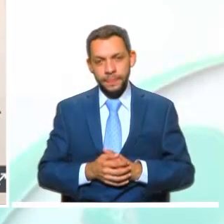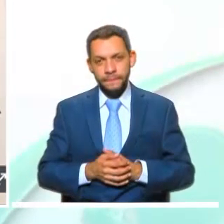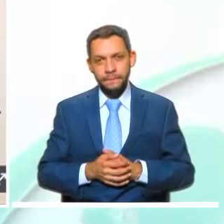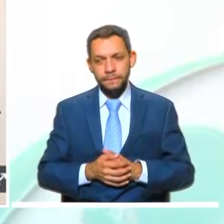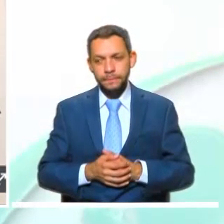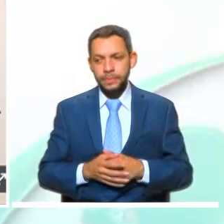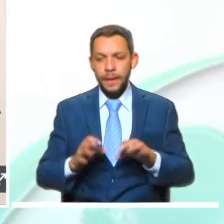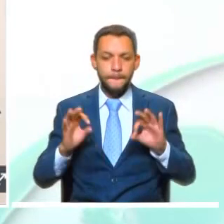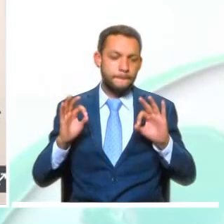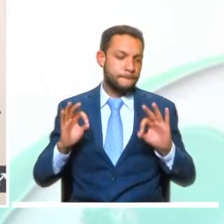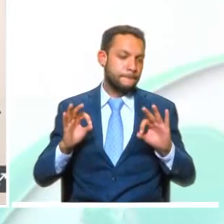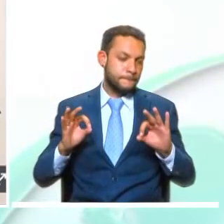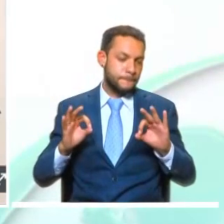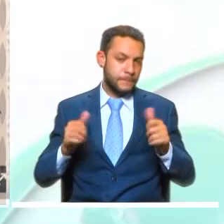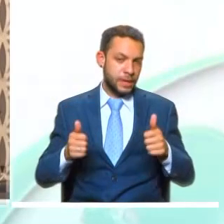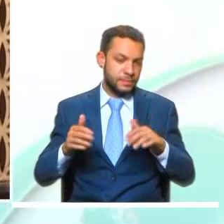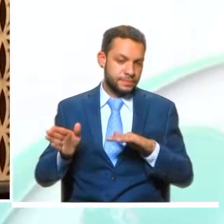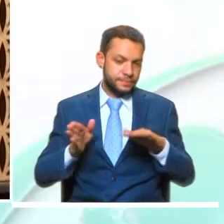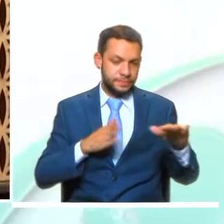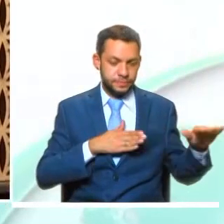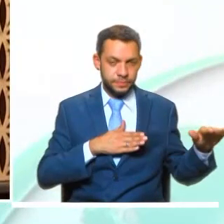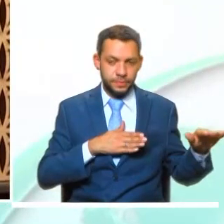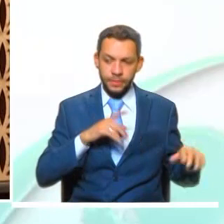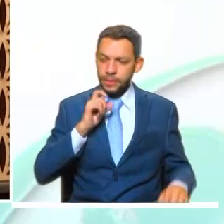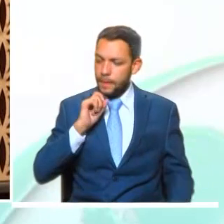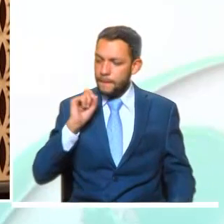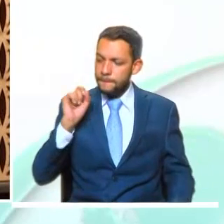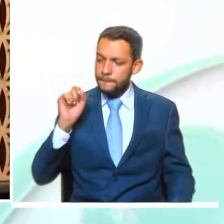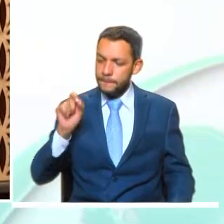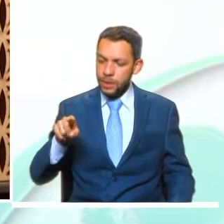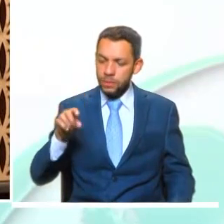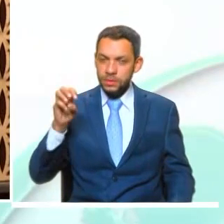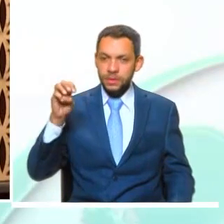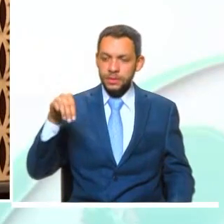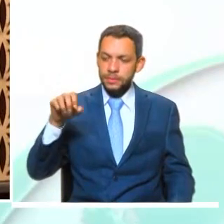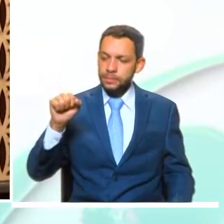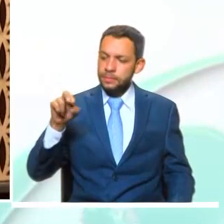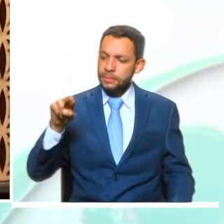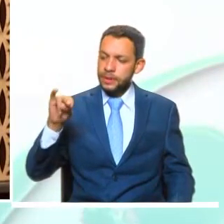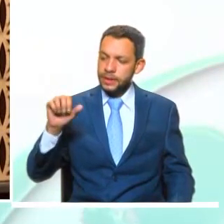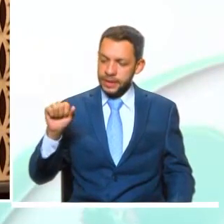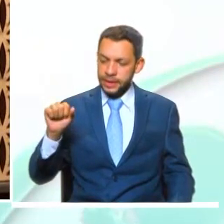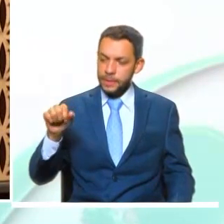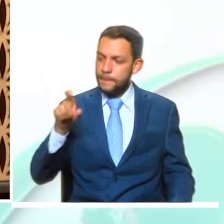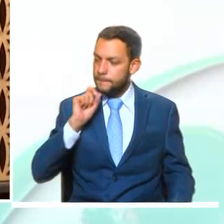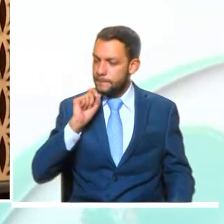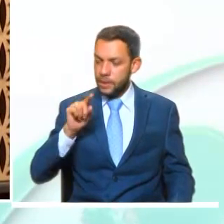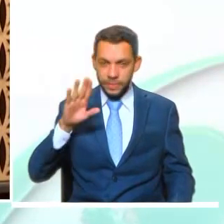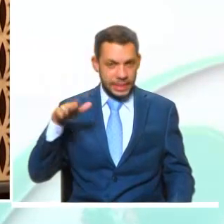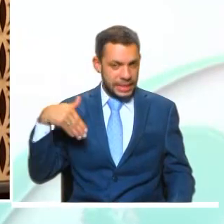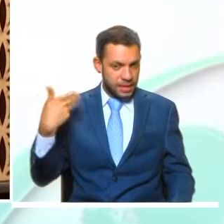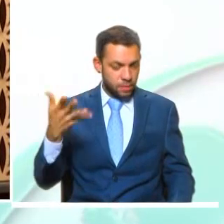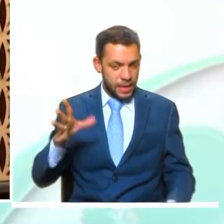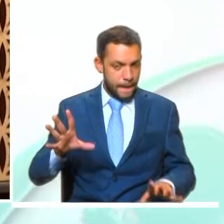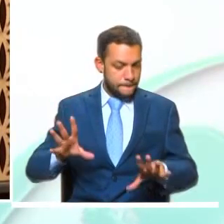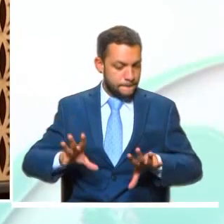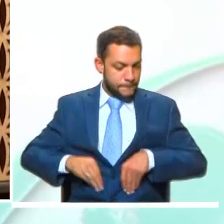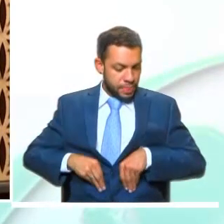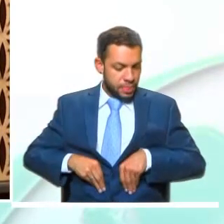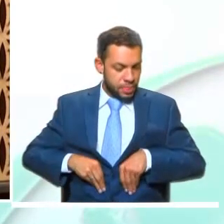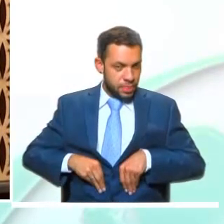bueno esta pregunta de marianela y parada después de la menopausia menopausia es